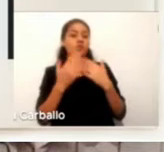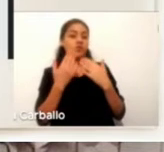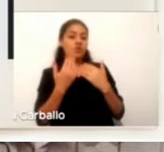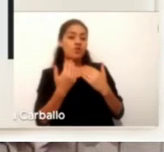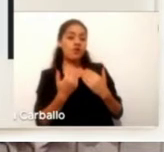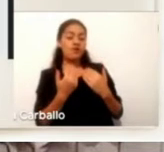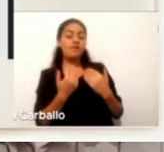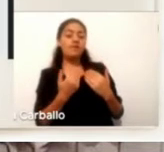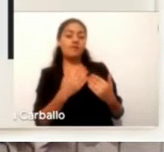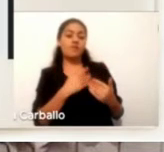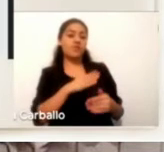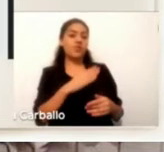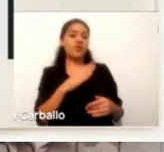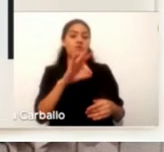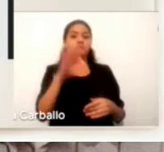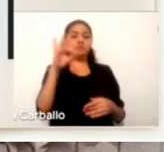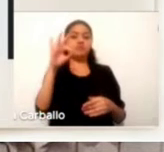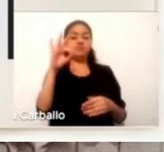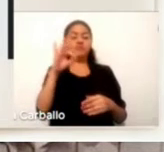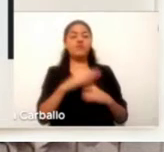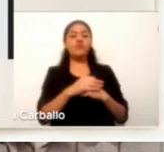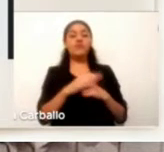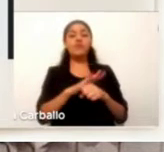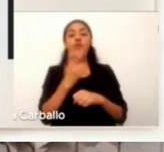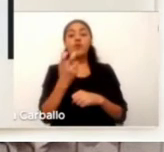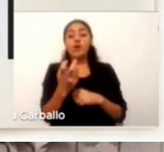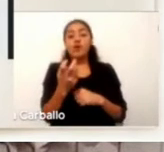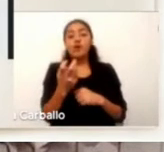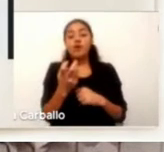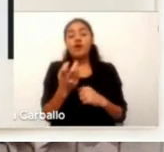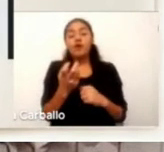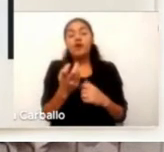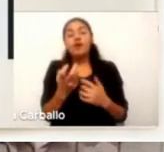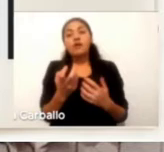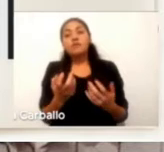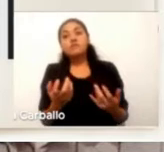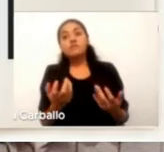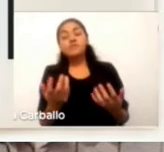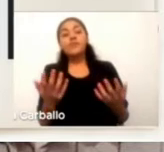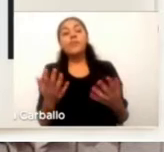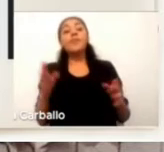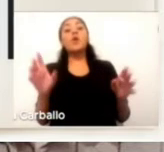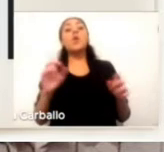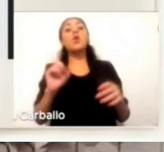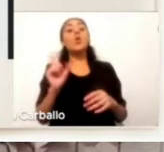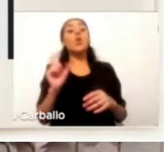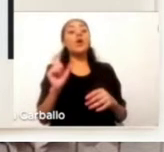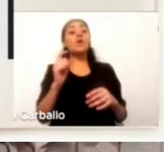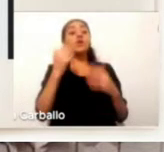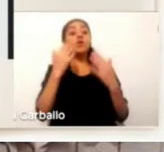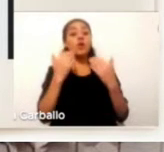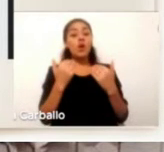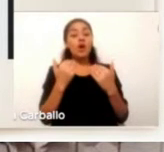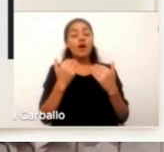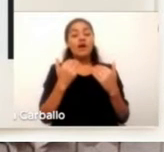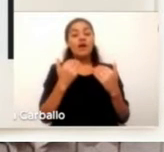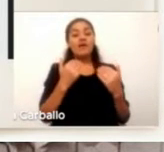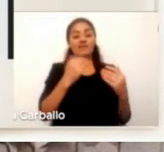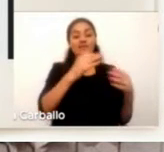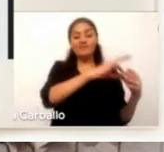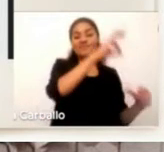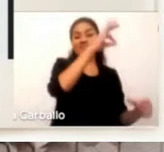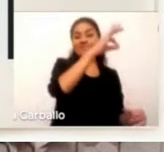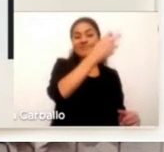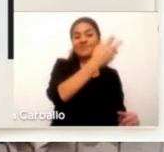nulidad de elección. En consecuencia, al no actualizarse este primer elemento, esta ponencia determinó que a ningún